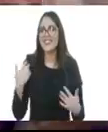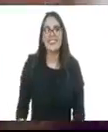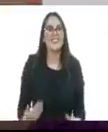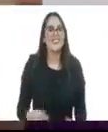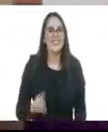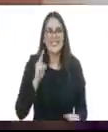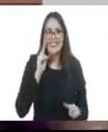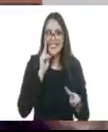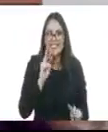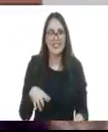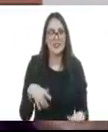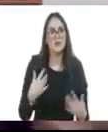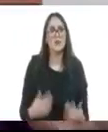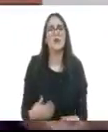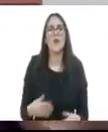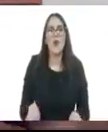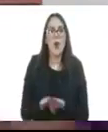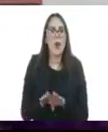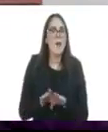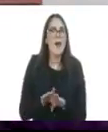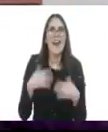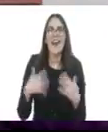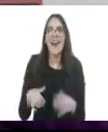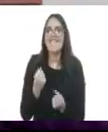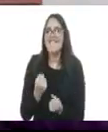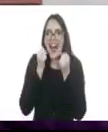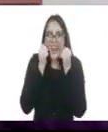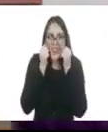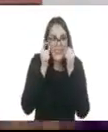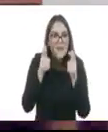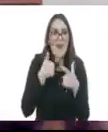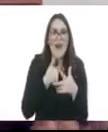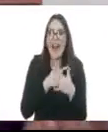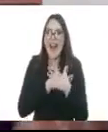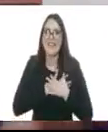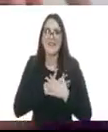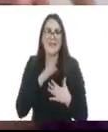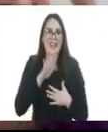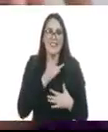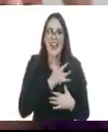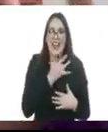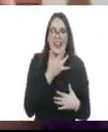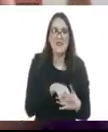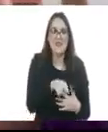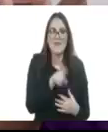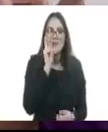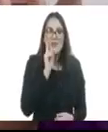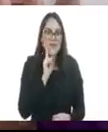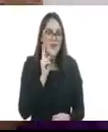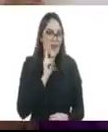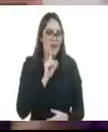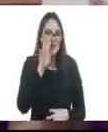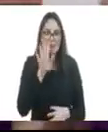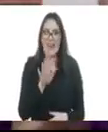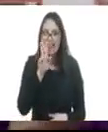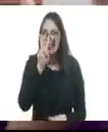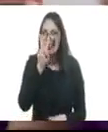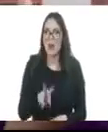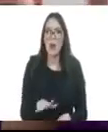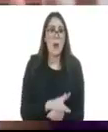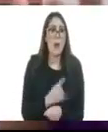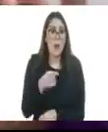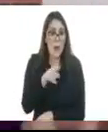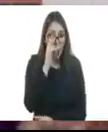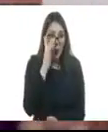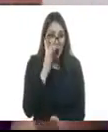o sea, estoy enamorada de esta mujer, ¿no? Estoy enamorada de esta mujer porque no solamente sabe que lo correcto es seguir